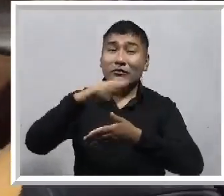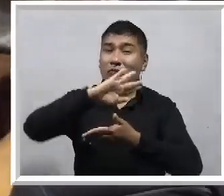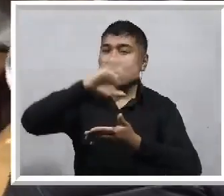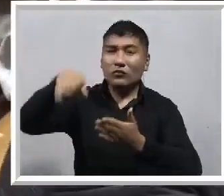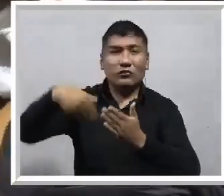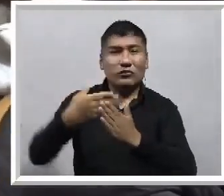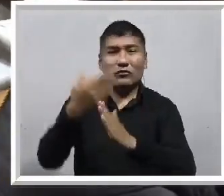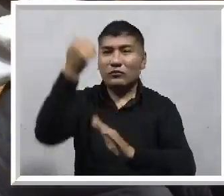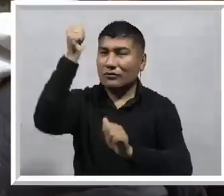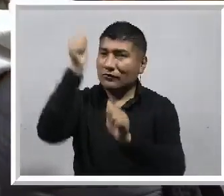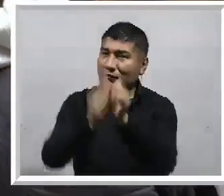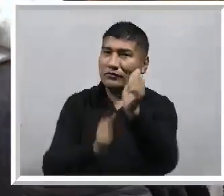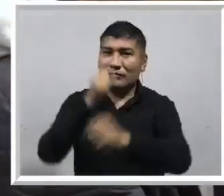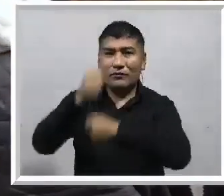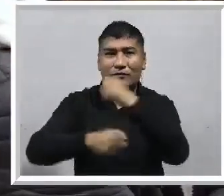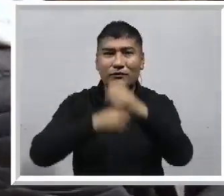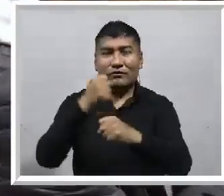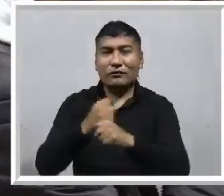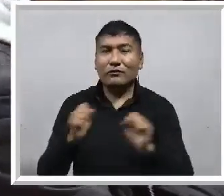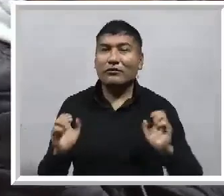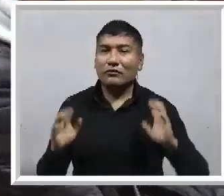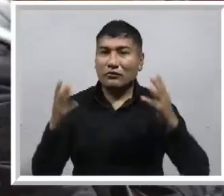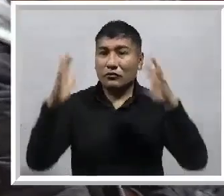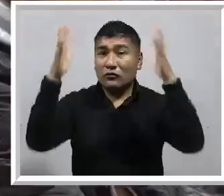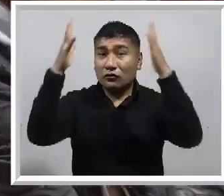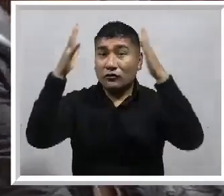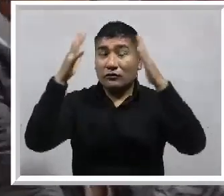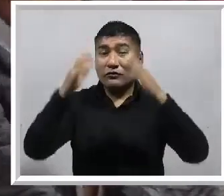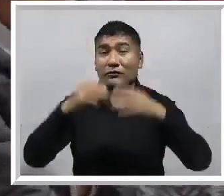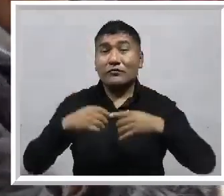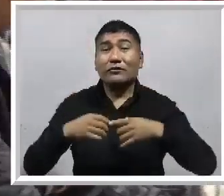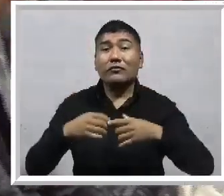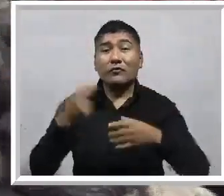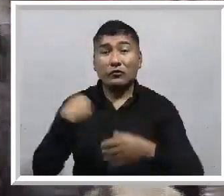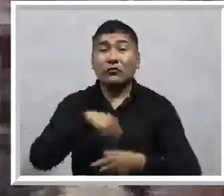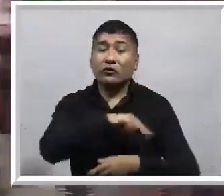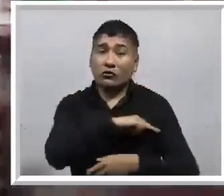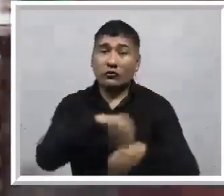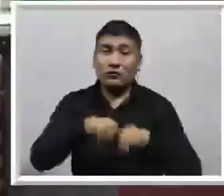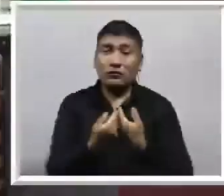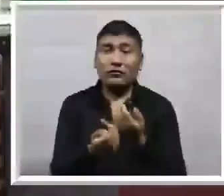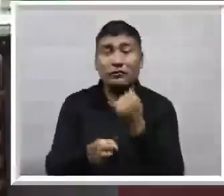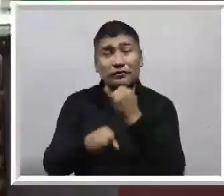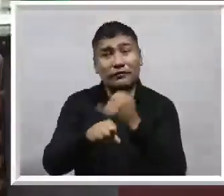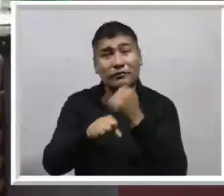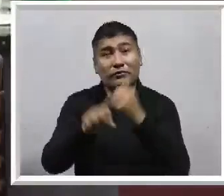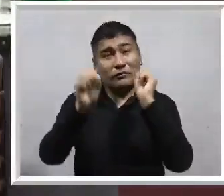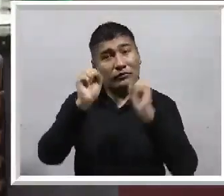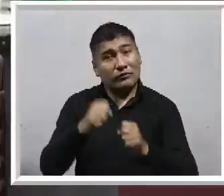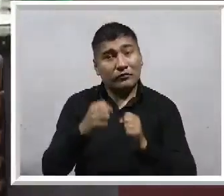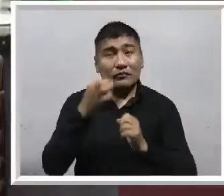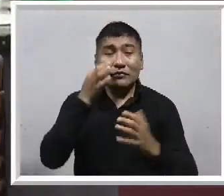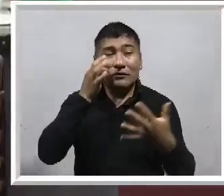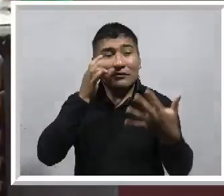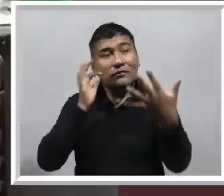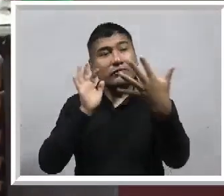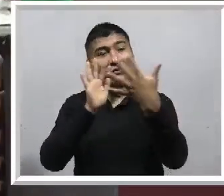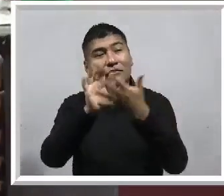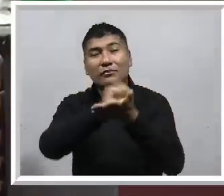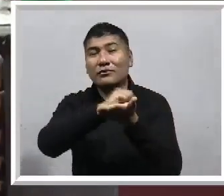años celebramos insistimos como iglesia que podamos acercarnos a la